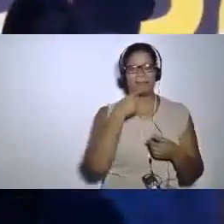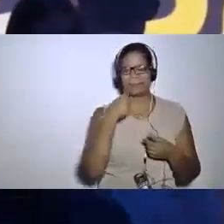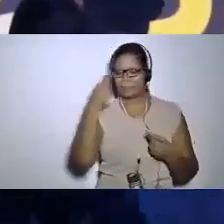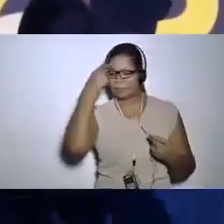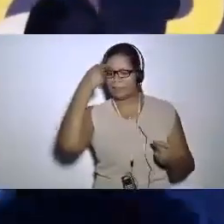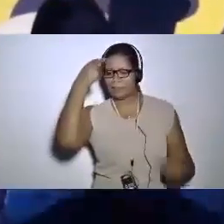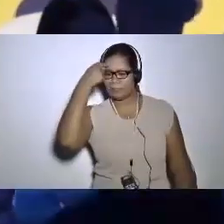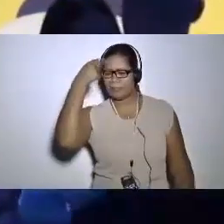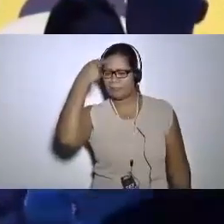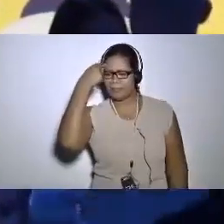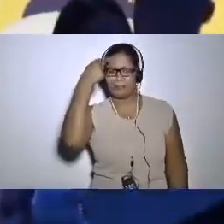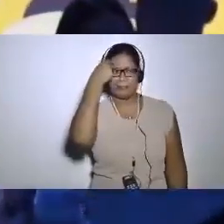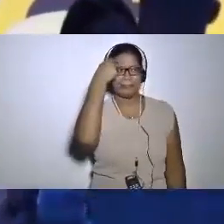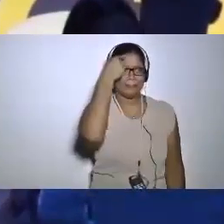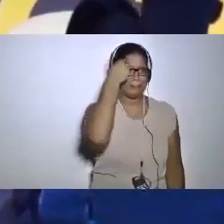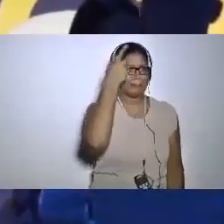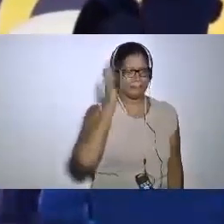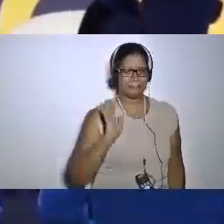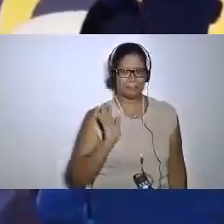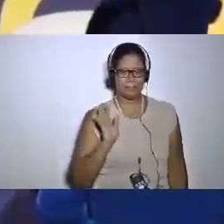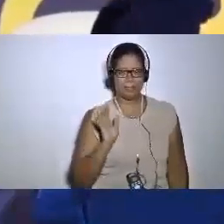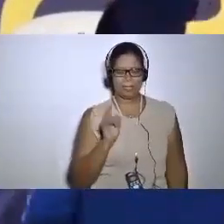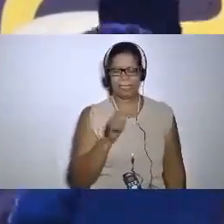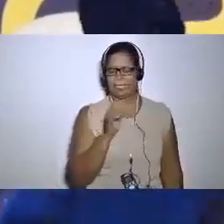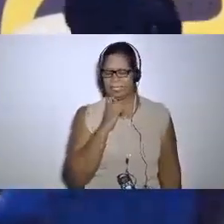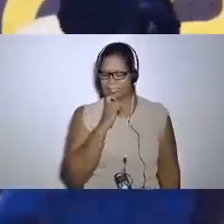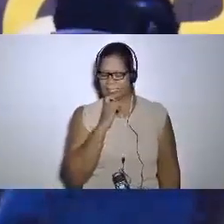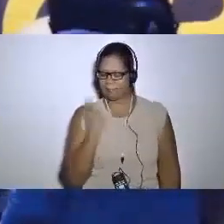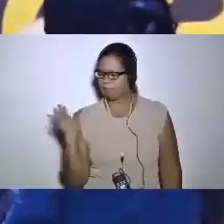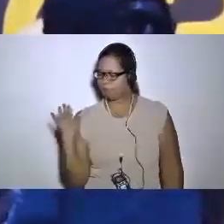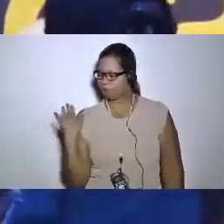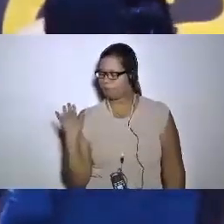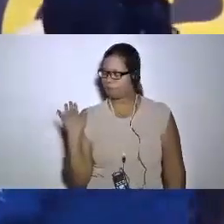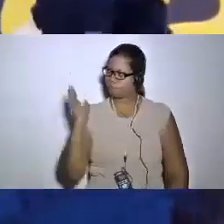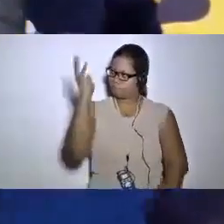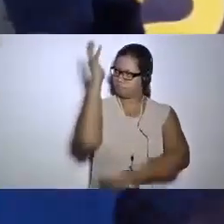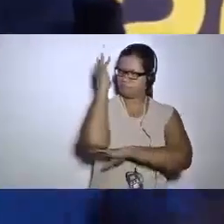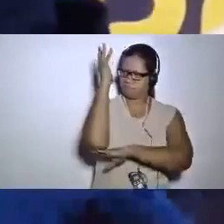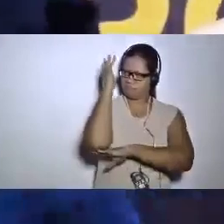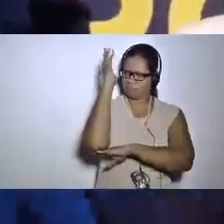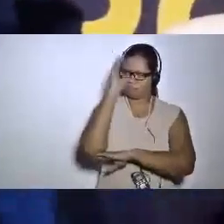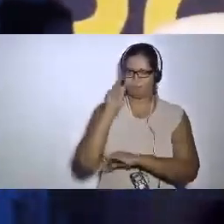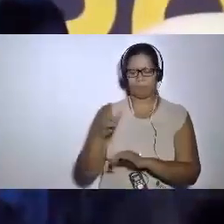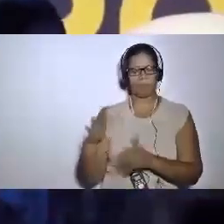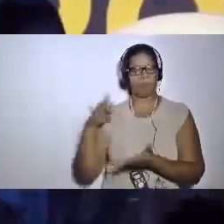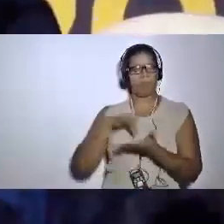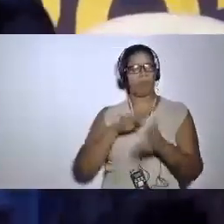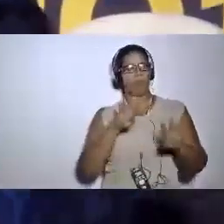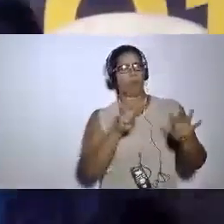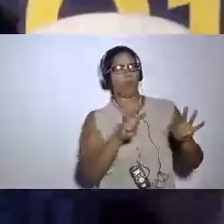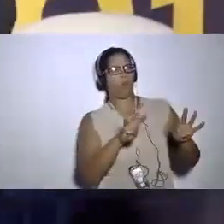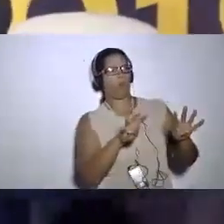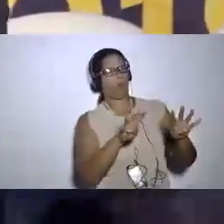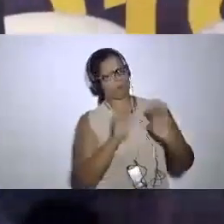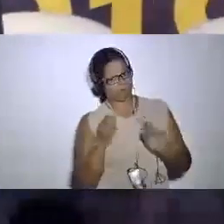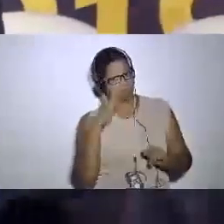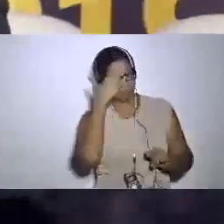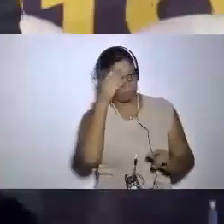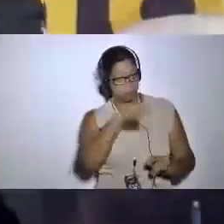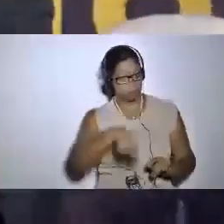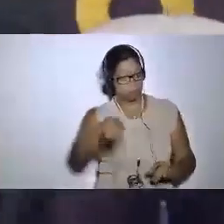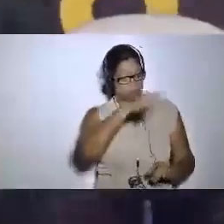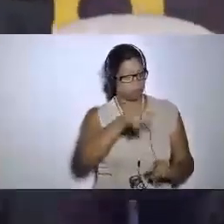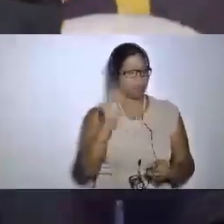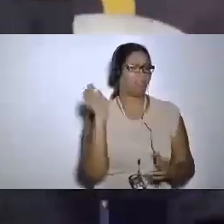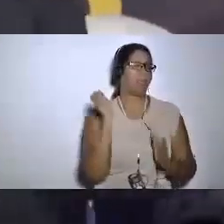How can you tell? Think about that. Piensen. Cuando ustedes asisten a una buena conferencia, bueno, y